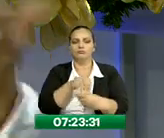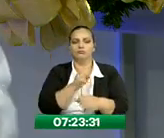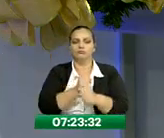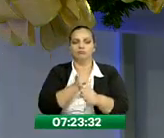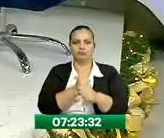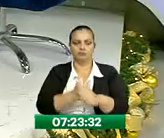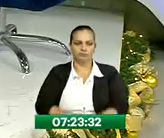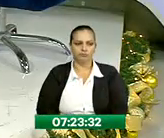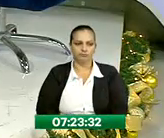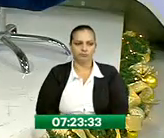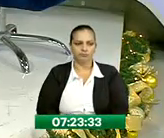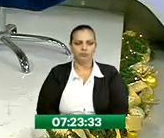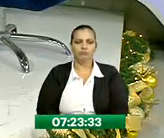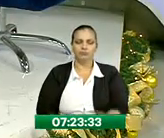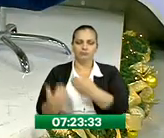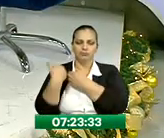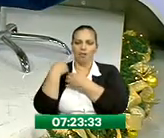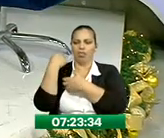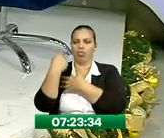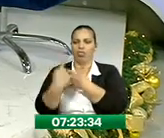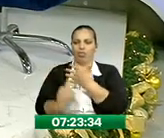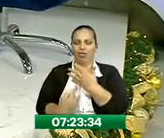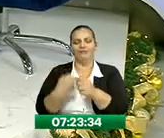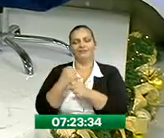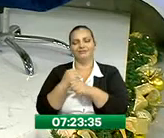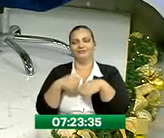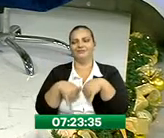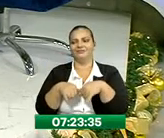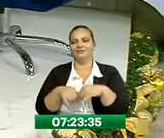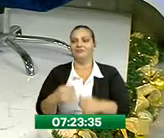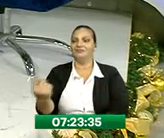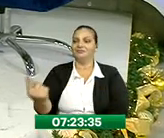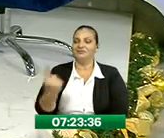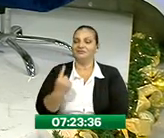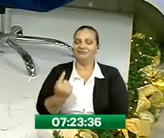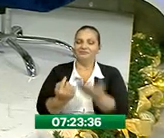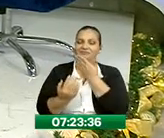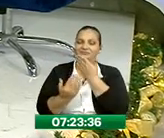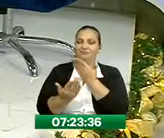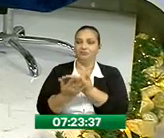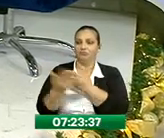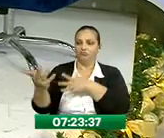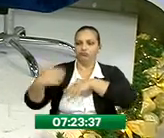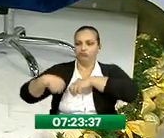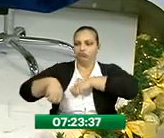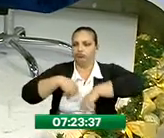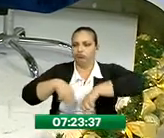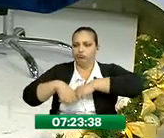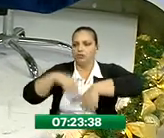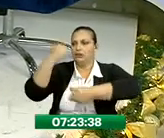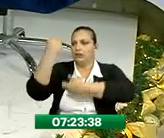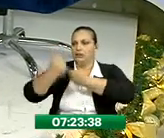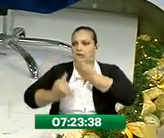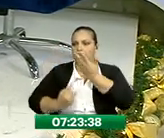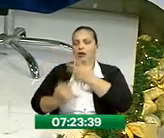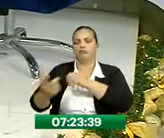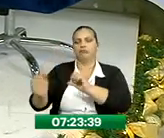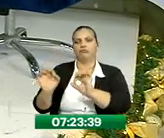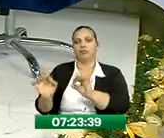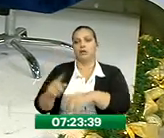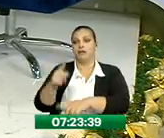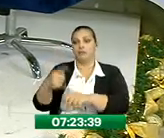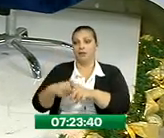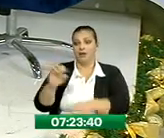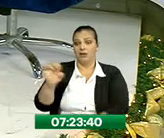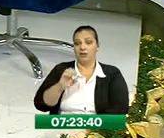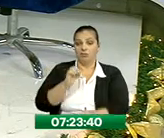trabajando, que para eso estamos aquí. Ministro, gracias por su presencia esta mañana. Estaremos muy pendientes de todas esas acciones que se van a ejecutar en el mes de enero y lo